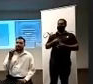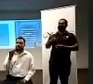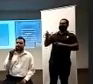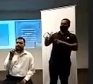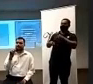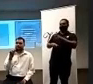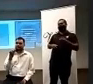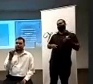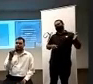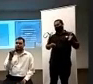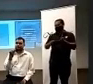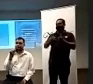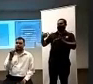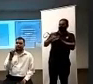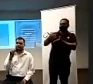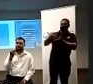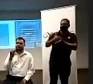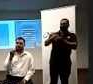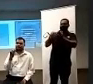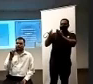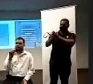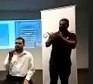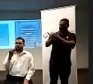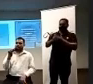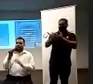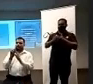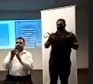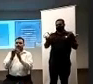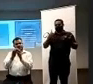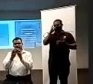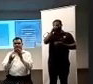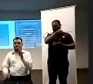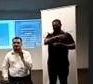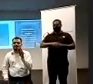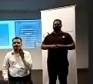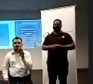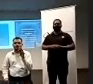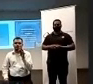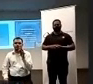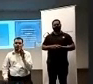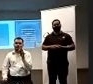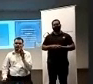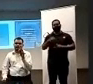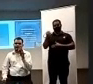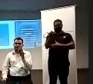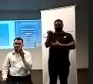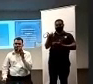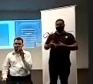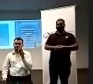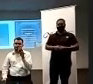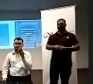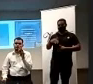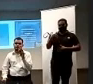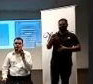se modifica o se hacen las adaptaciones necesarias. El COVID sigue siendo un desafío porque hay retrocesos en